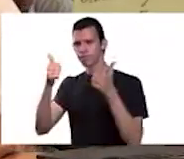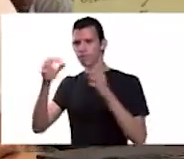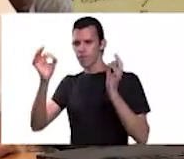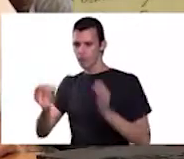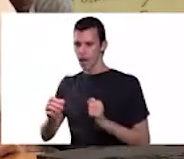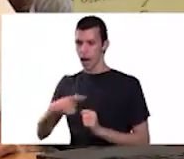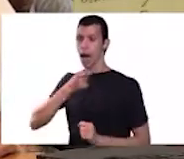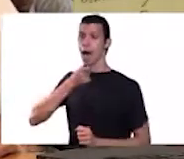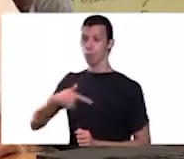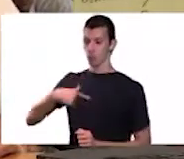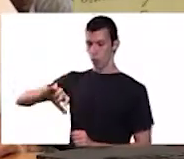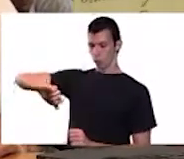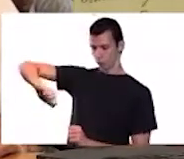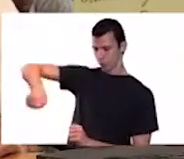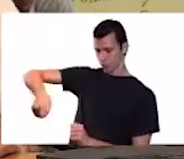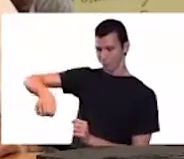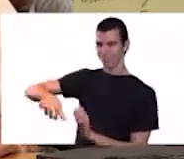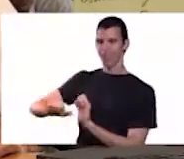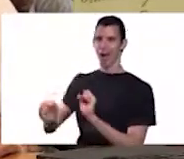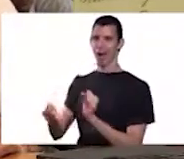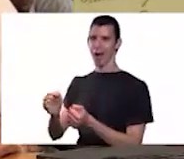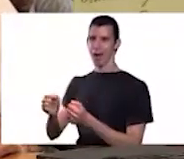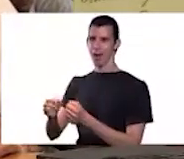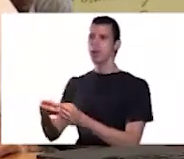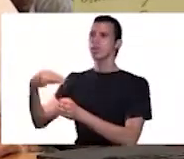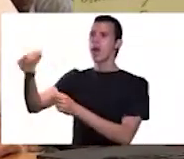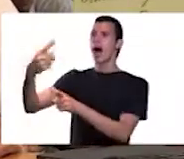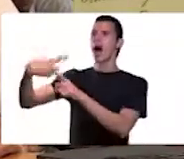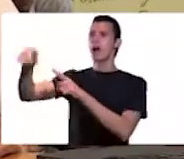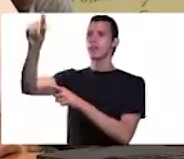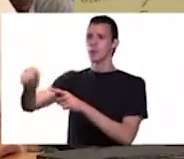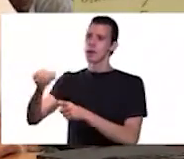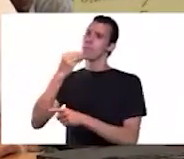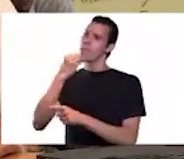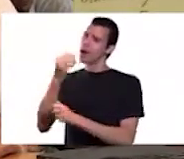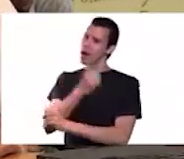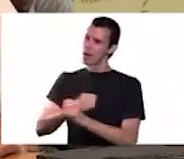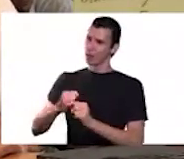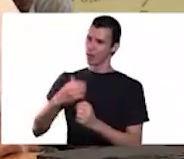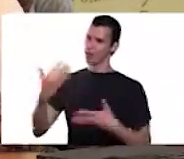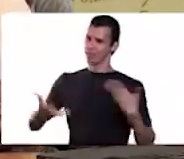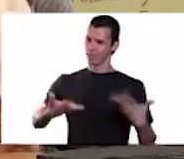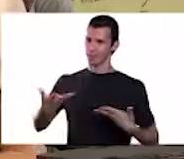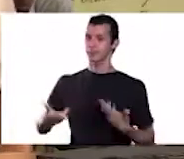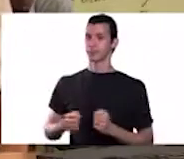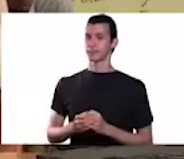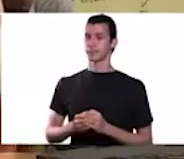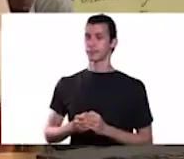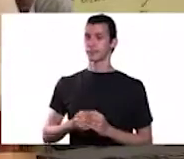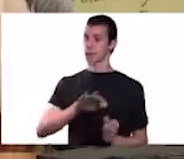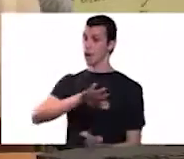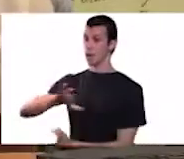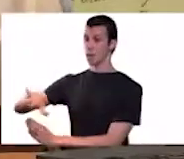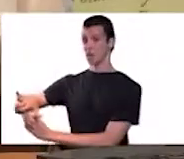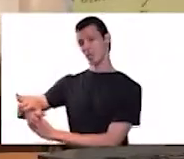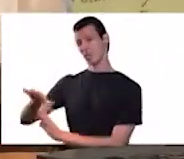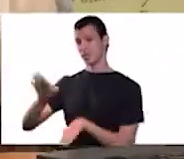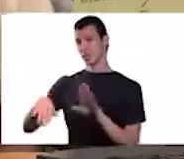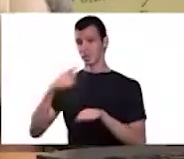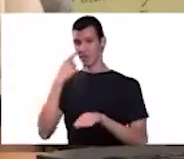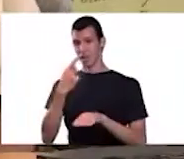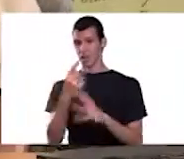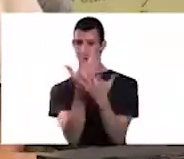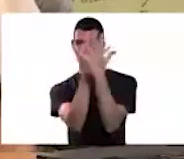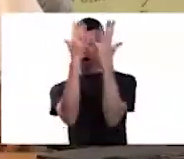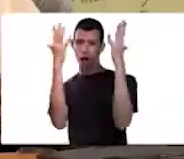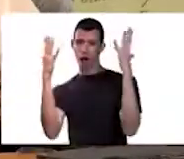trabajo, cuando veamos que las plantas no se están cuidando, que se están talando indiscriminadamente,